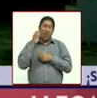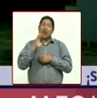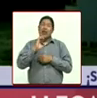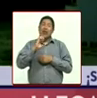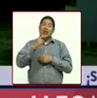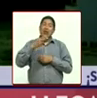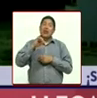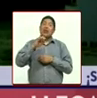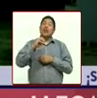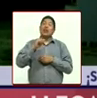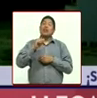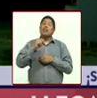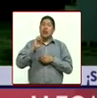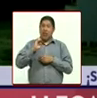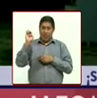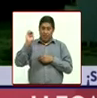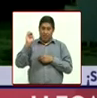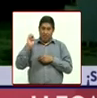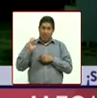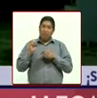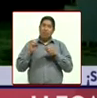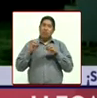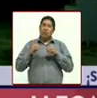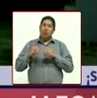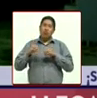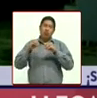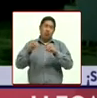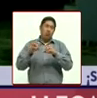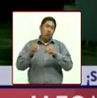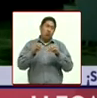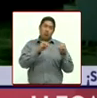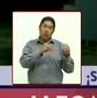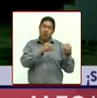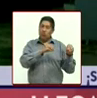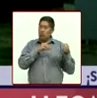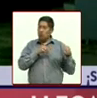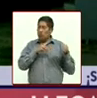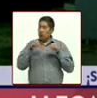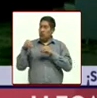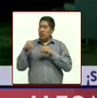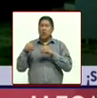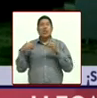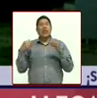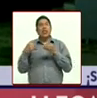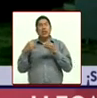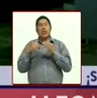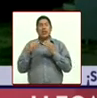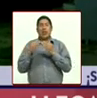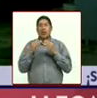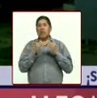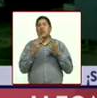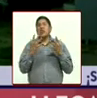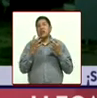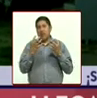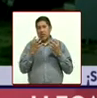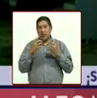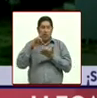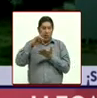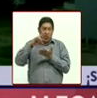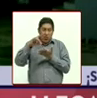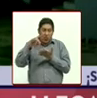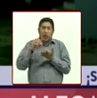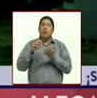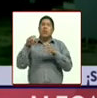nómada básicamente para que se asiente en las partes externas del municipio, siendo comunidades todavía indígenas que se dedican a la siembra o